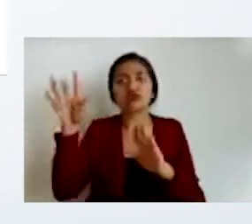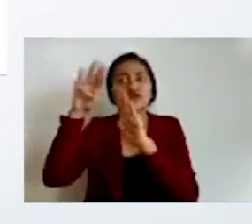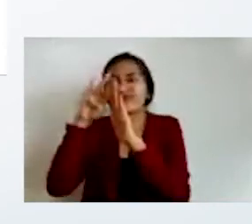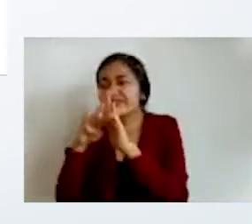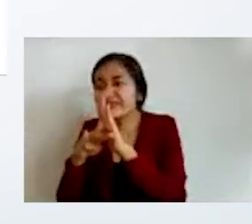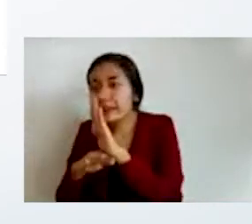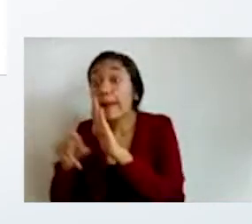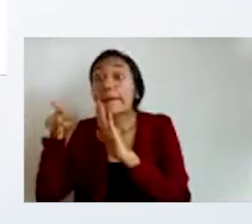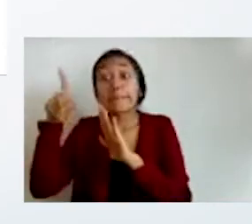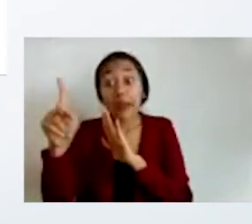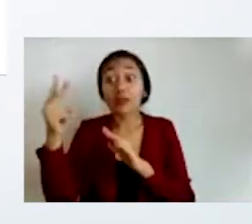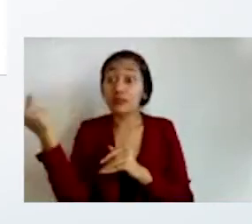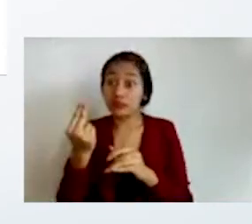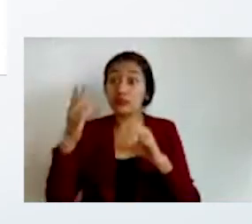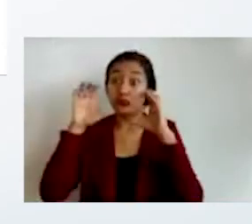públicos